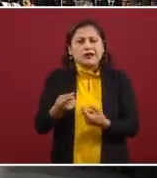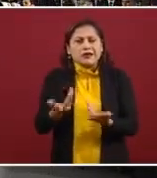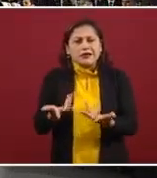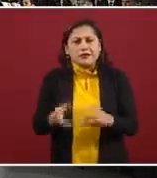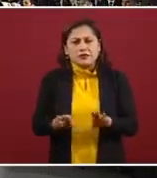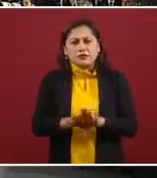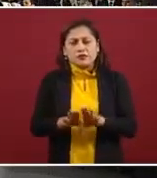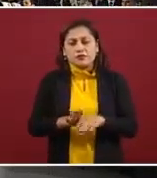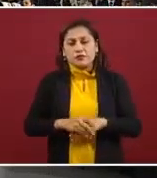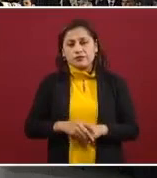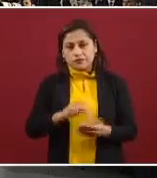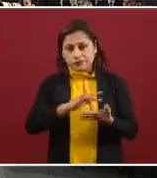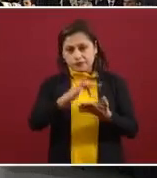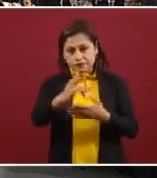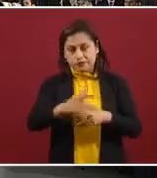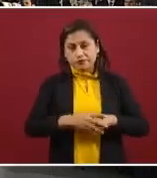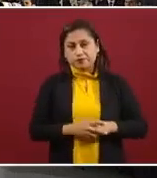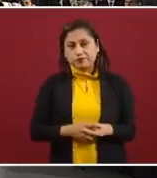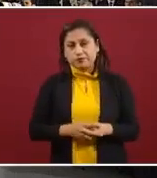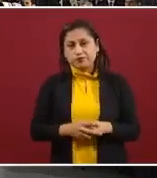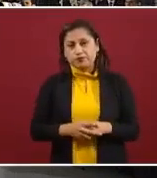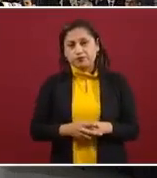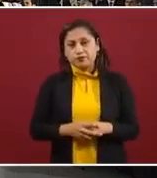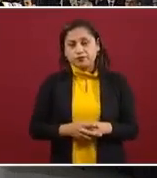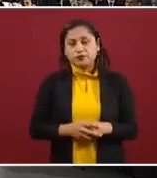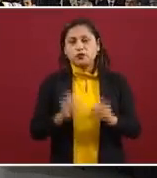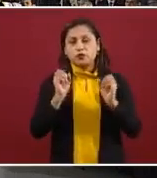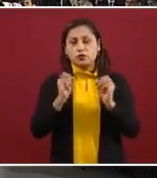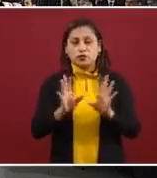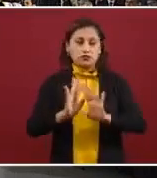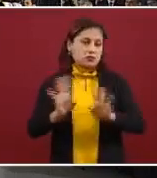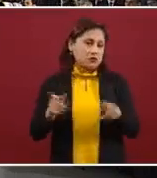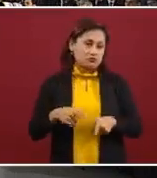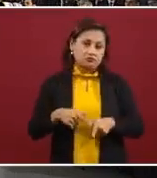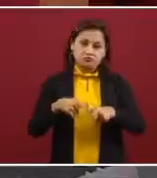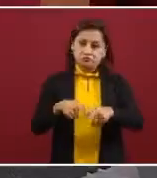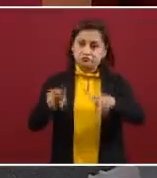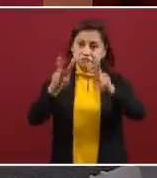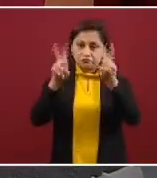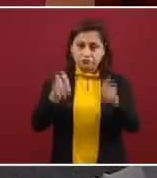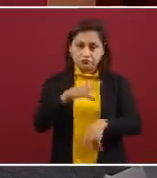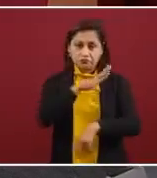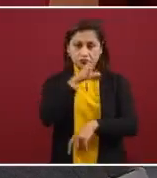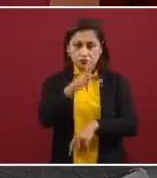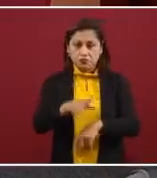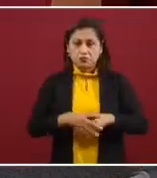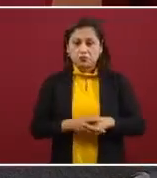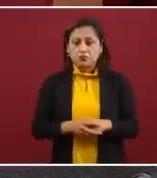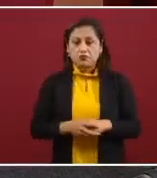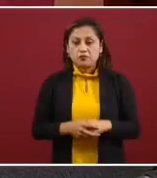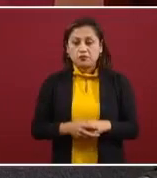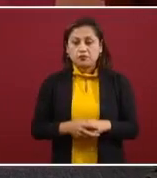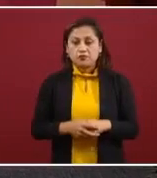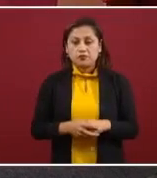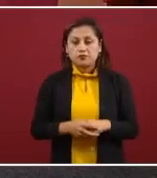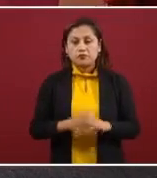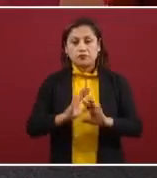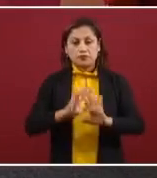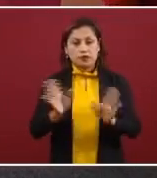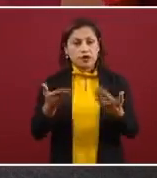ya, vámonos a lo general, porque ya se